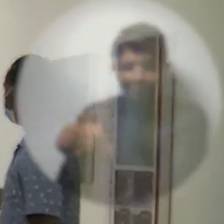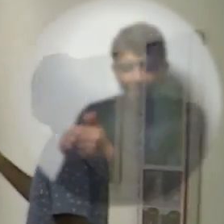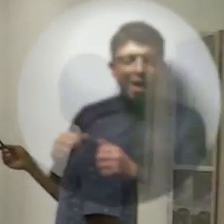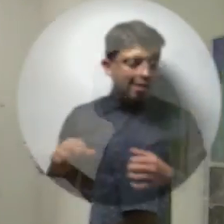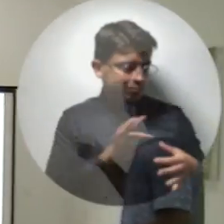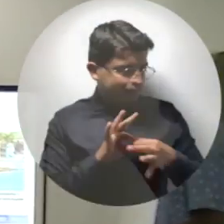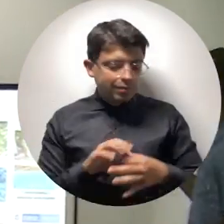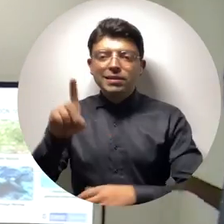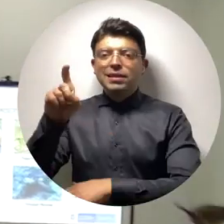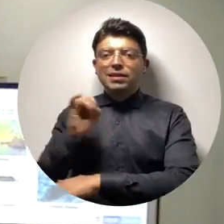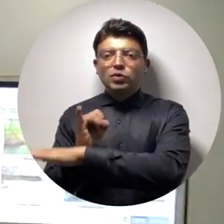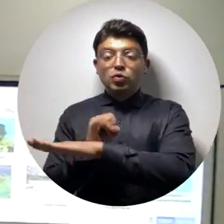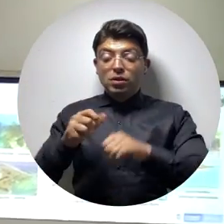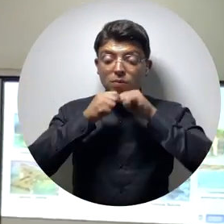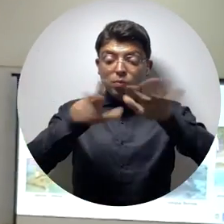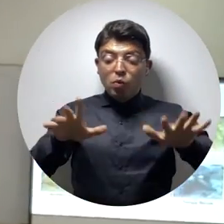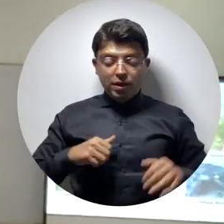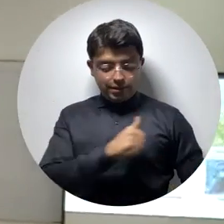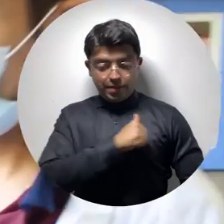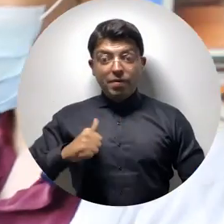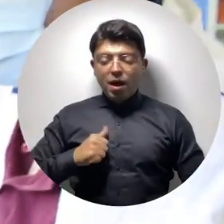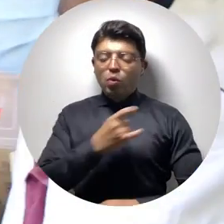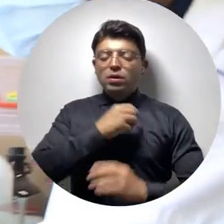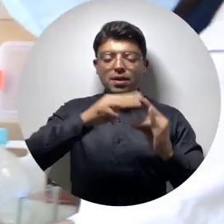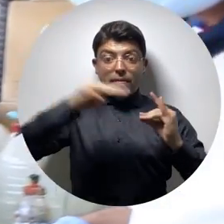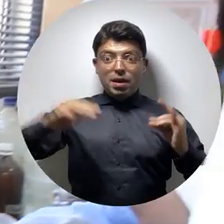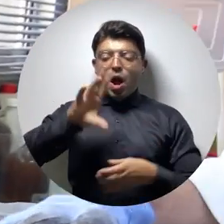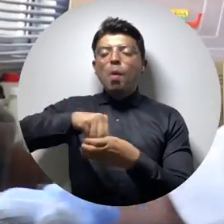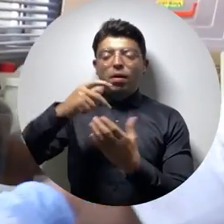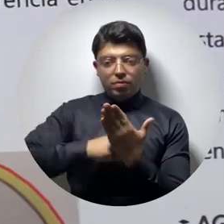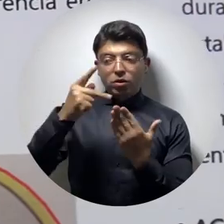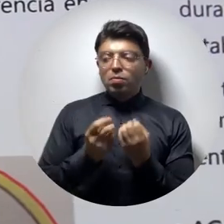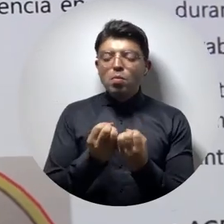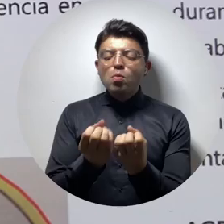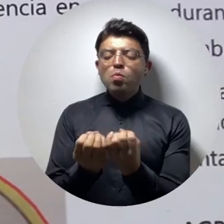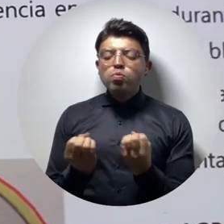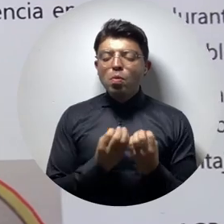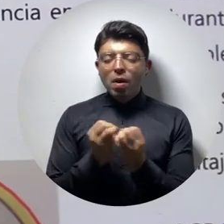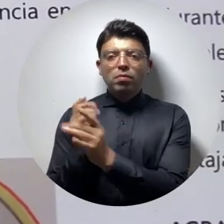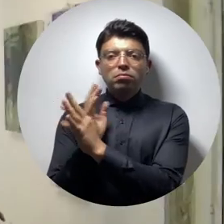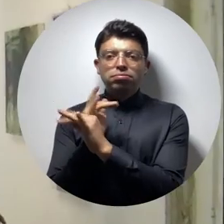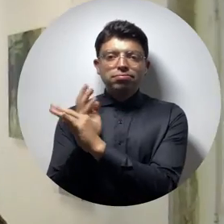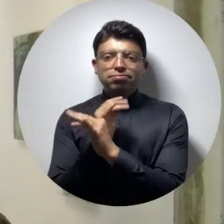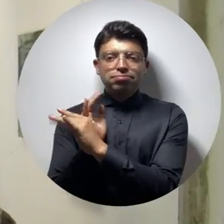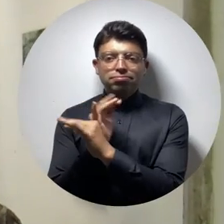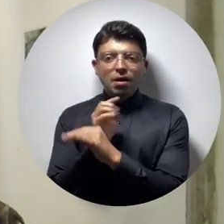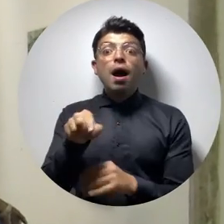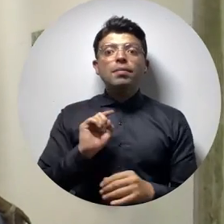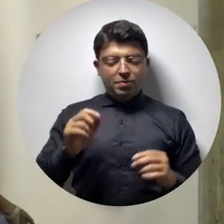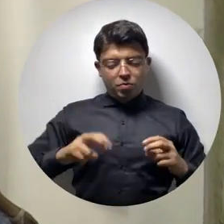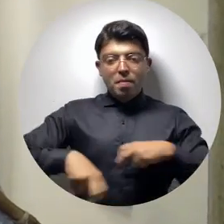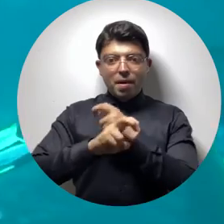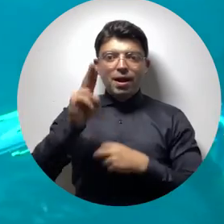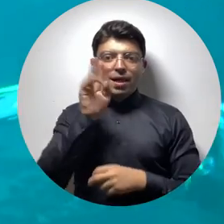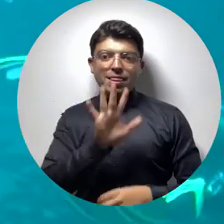Junto a 6 instituciones públicas y privadas, la Universidad del Magdalena hace parte del proyecto Cría de Larvas de Coral en el Parque Nacional Natural Los Corales